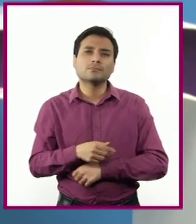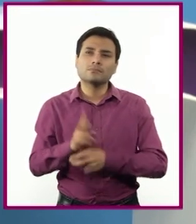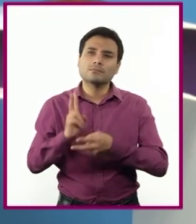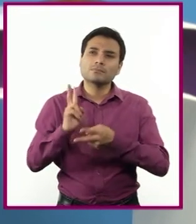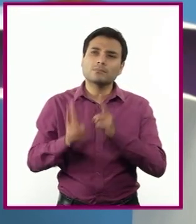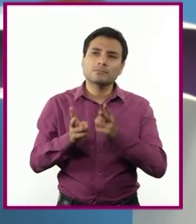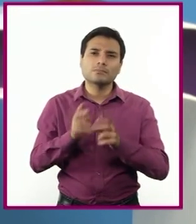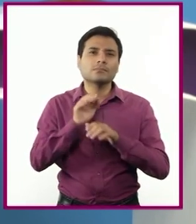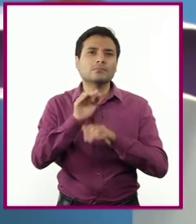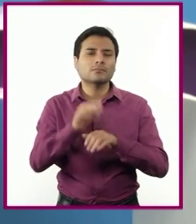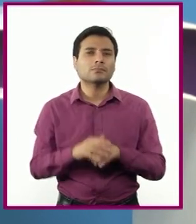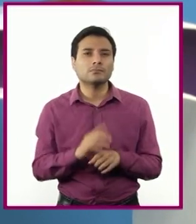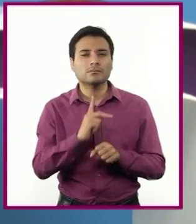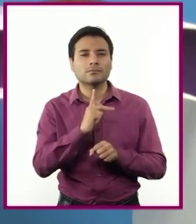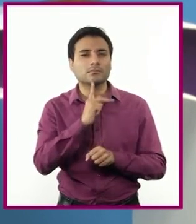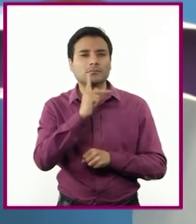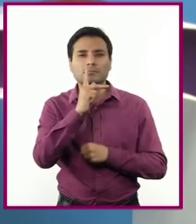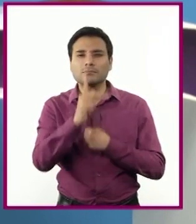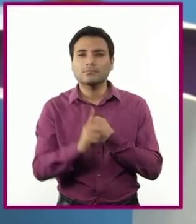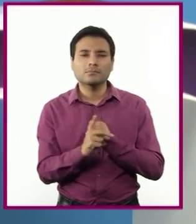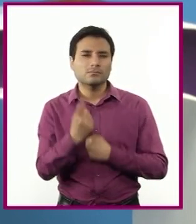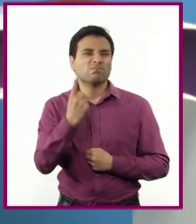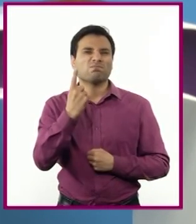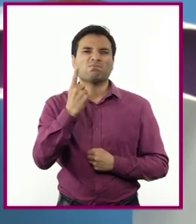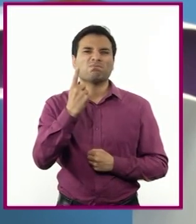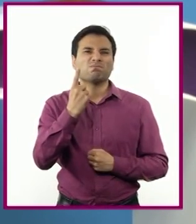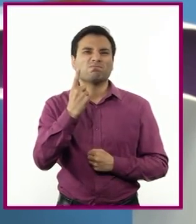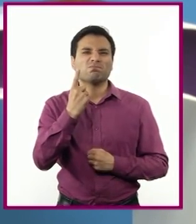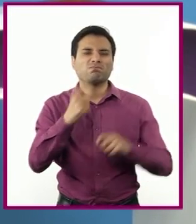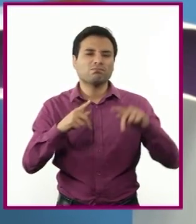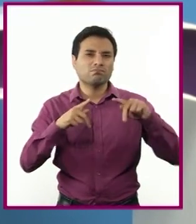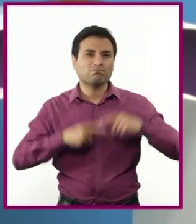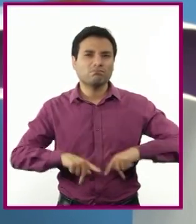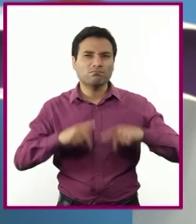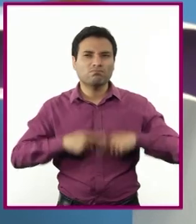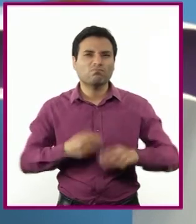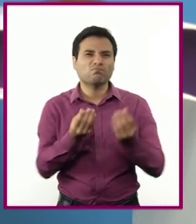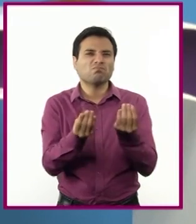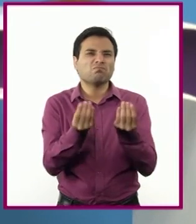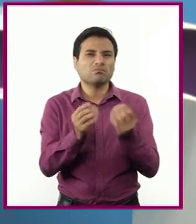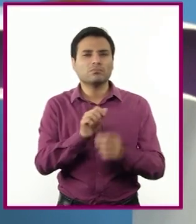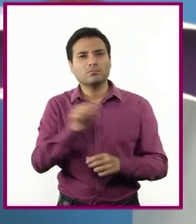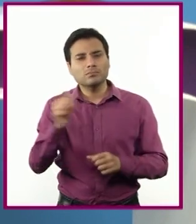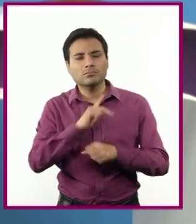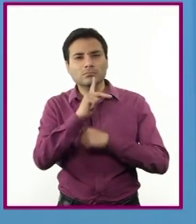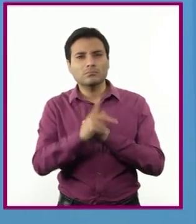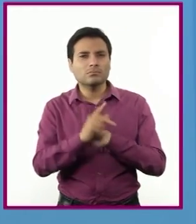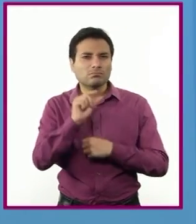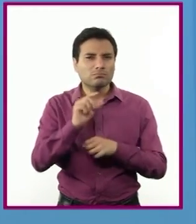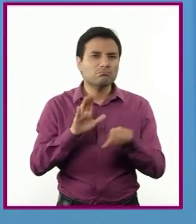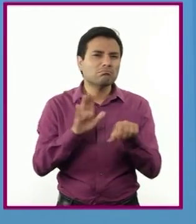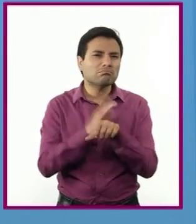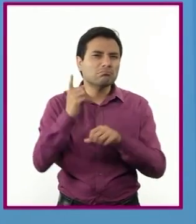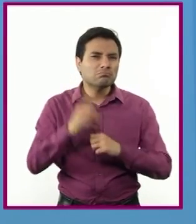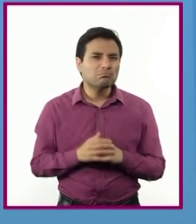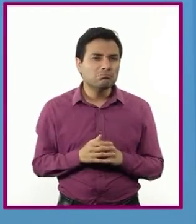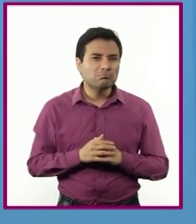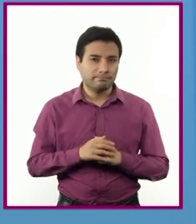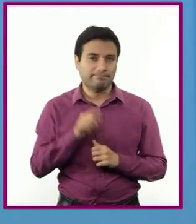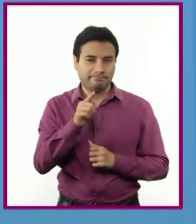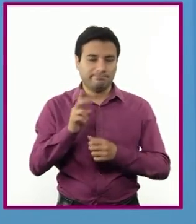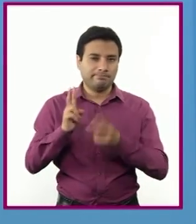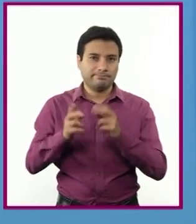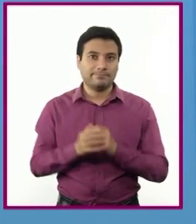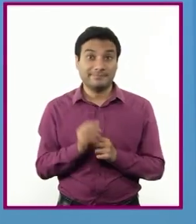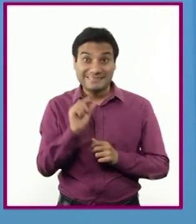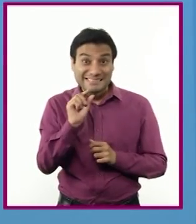acerca de qué país tiene mayor y menor densidad y a qué se deben las diferencias. Estamos llegando casi